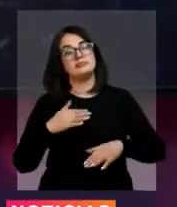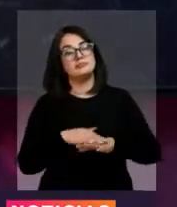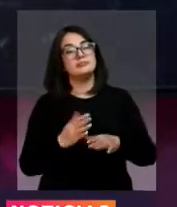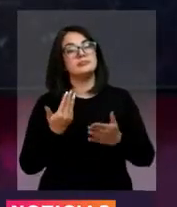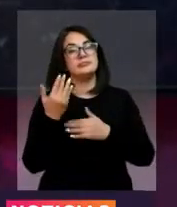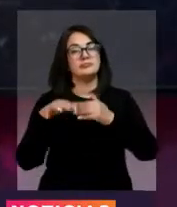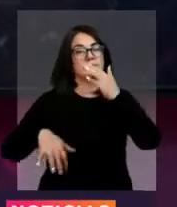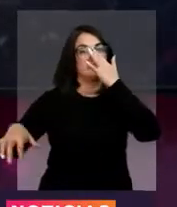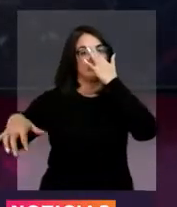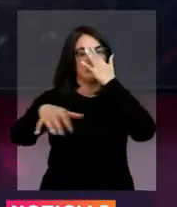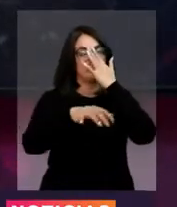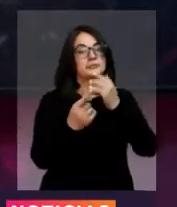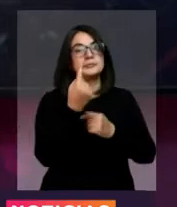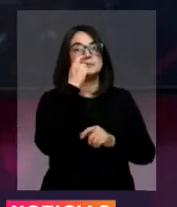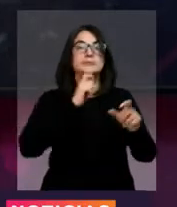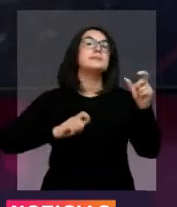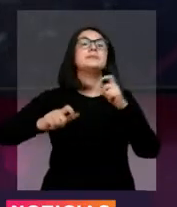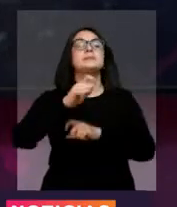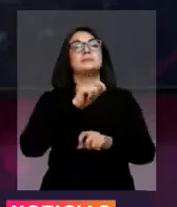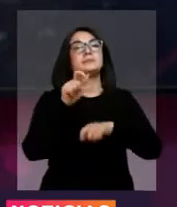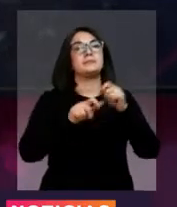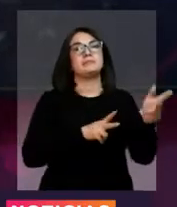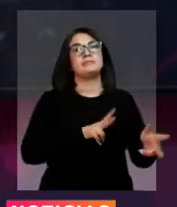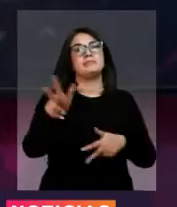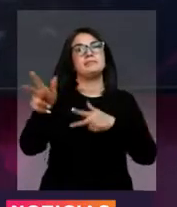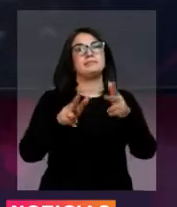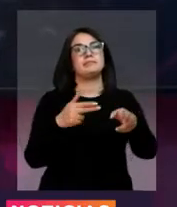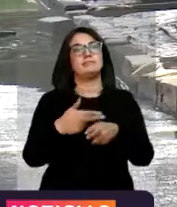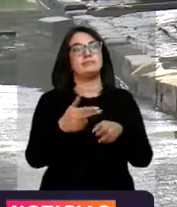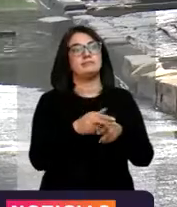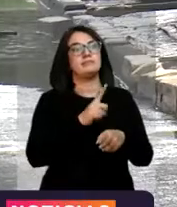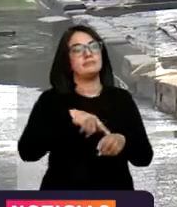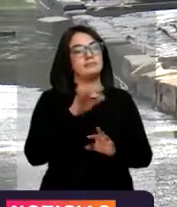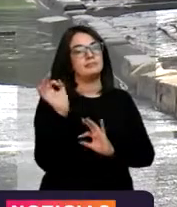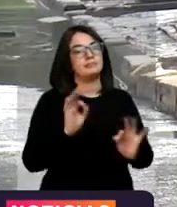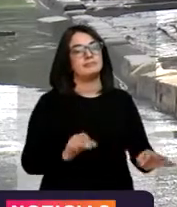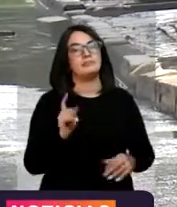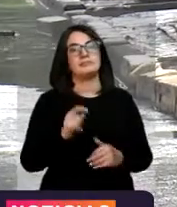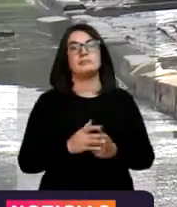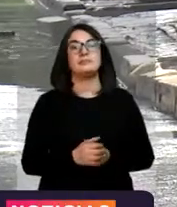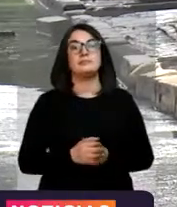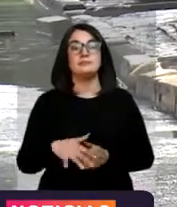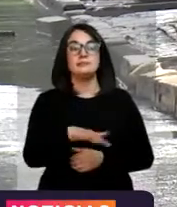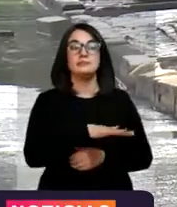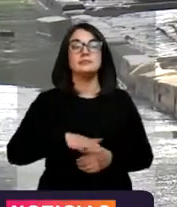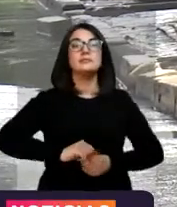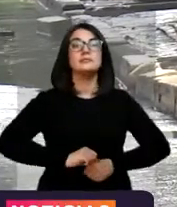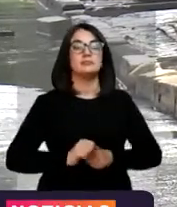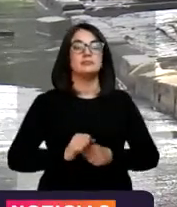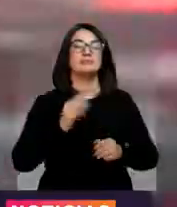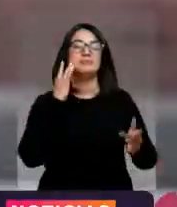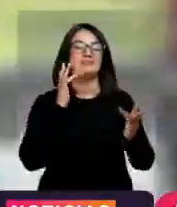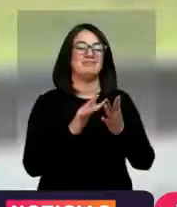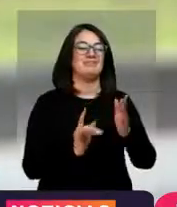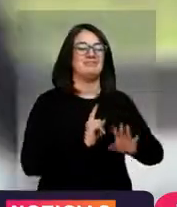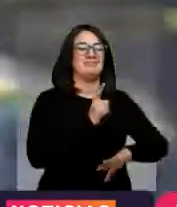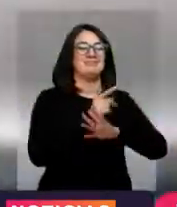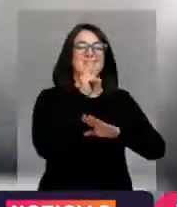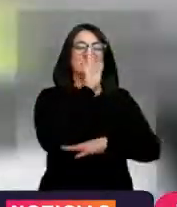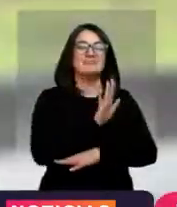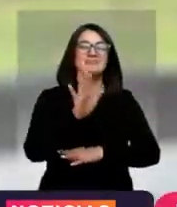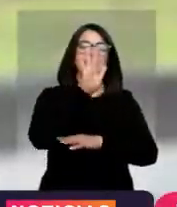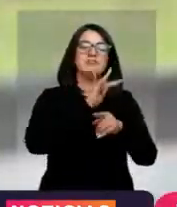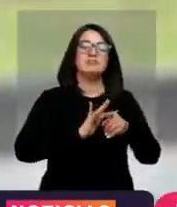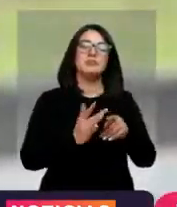masivos de prueba COVID para viajeros en las terminales de transporte. La capital del país, con base en la directriz nacional, implementará